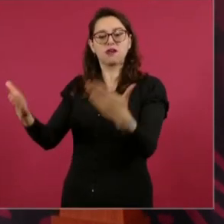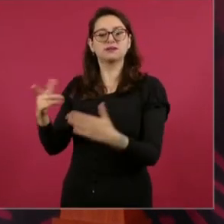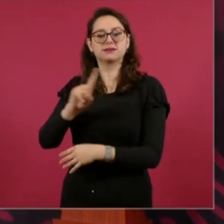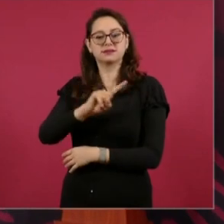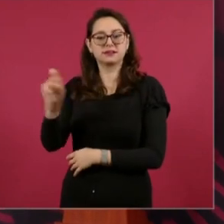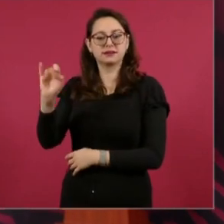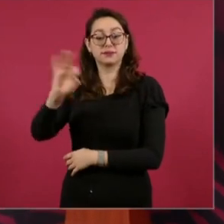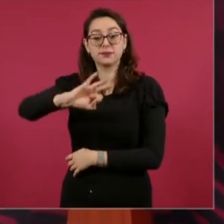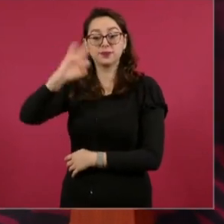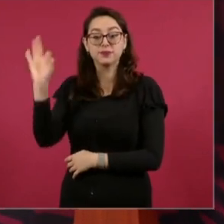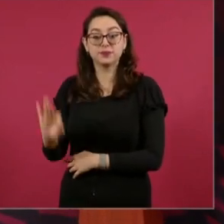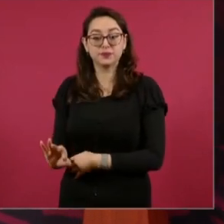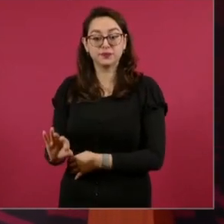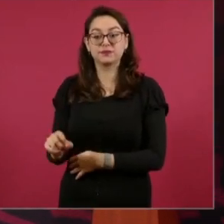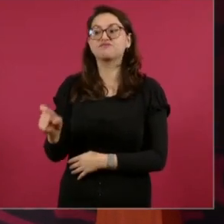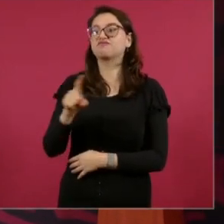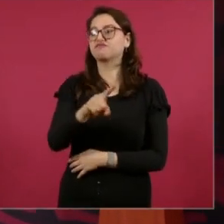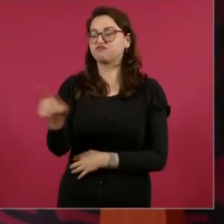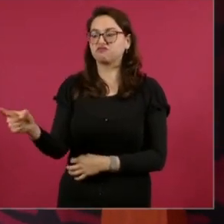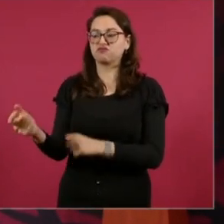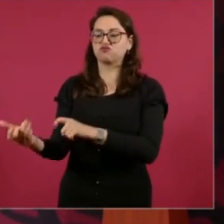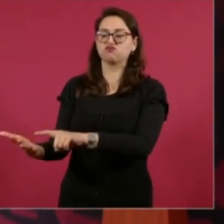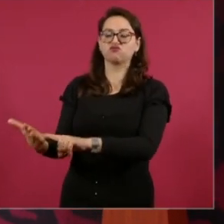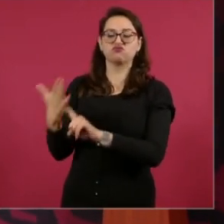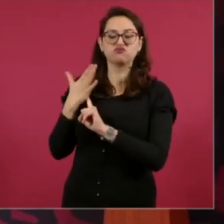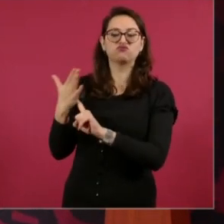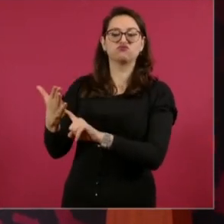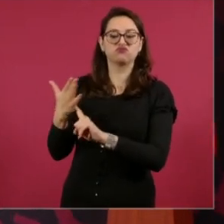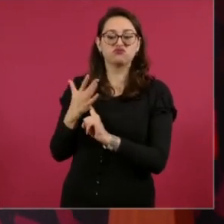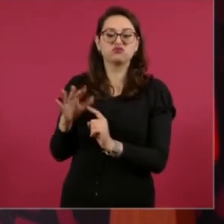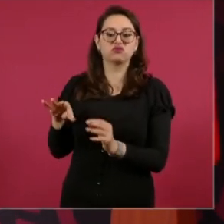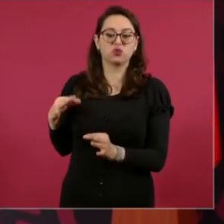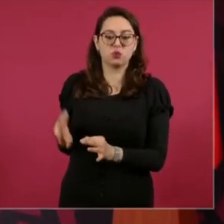Además, me han demostrado con hechos